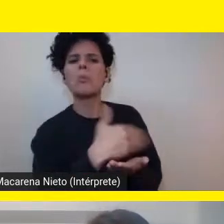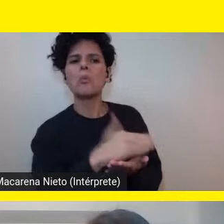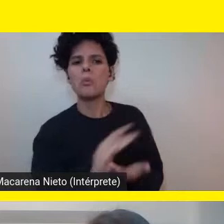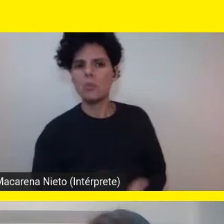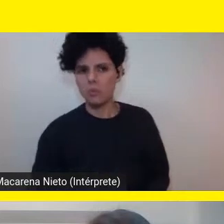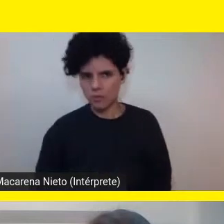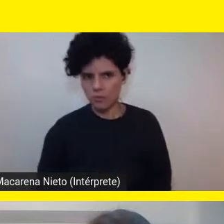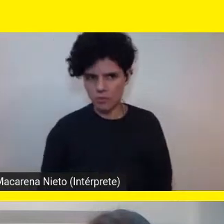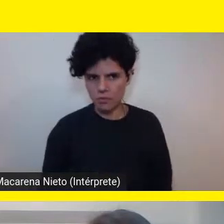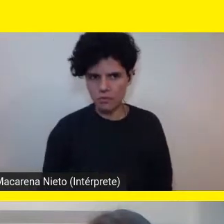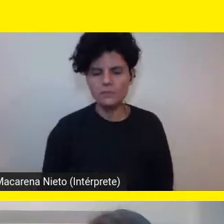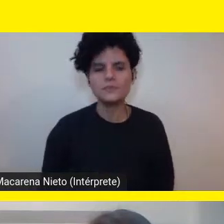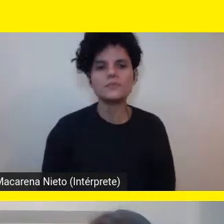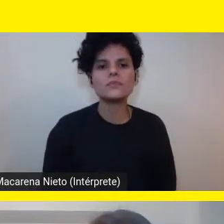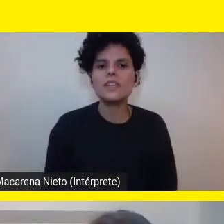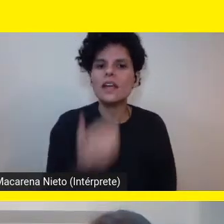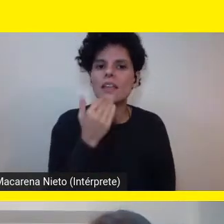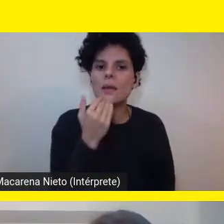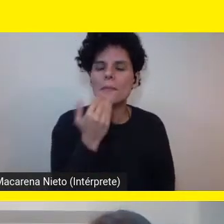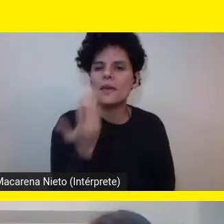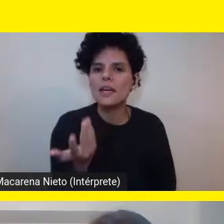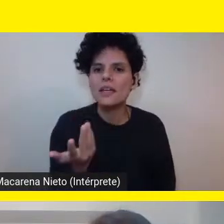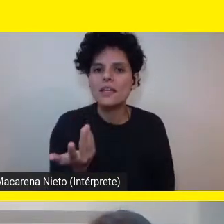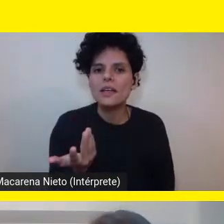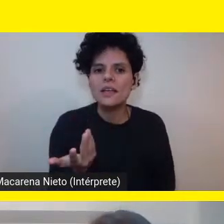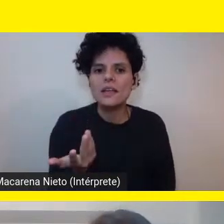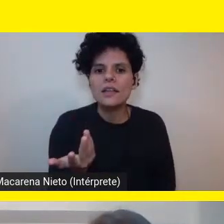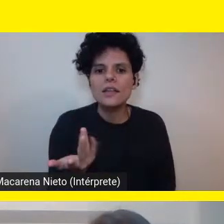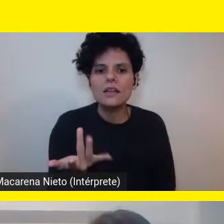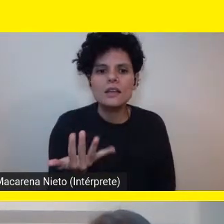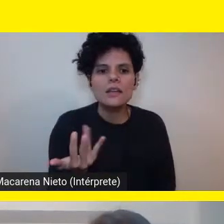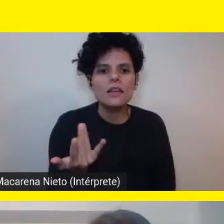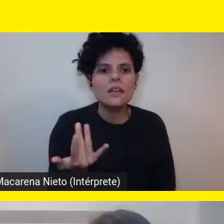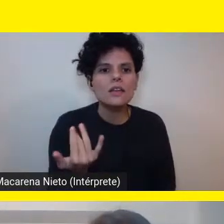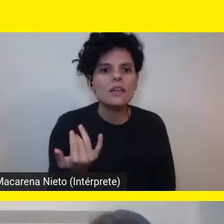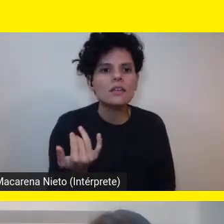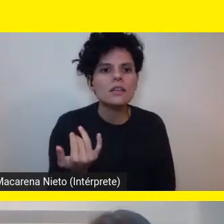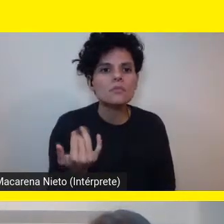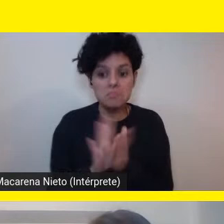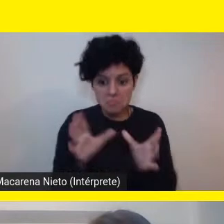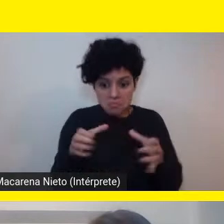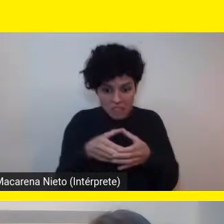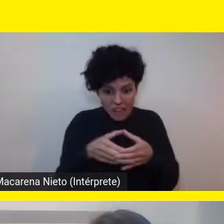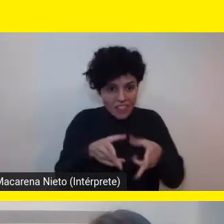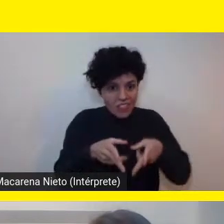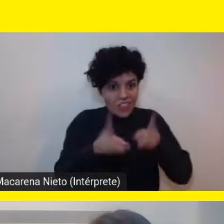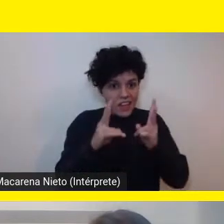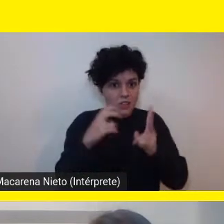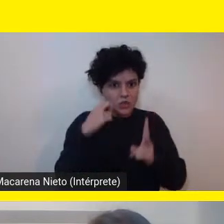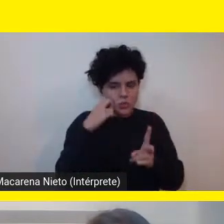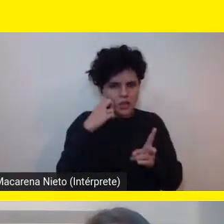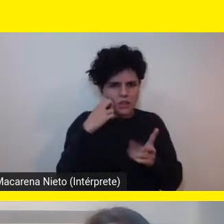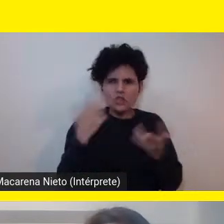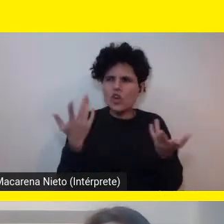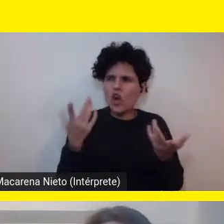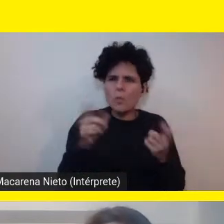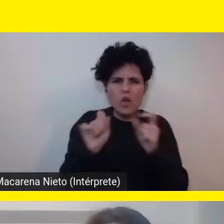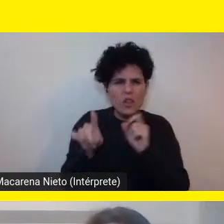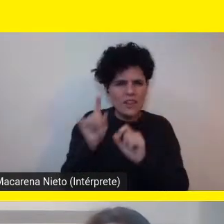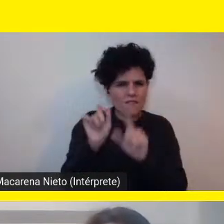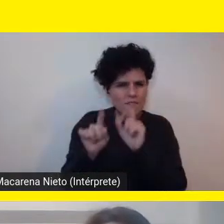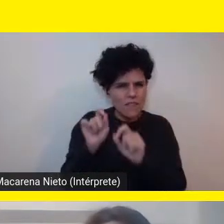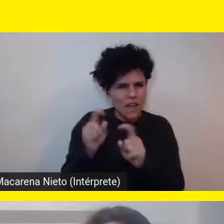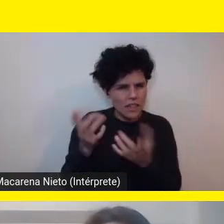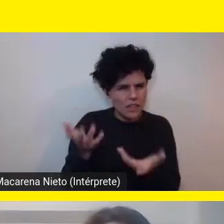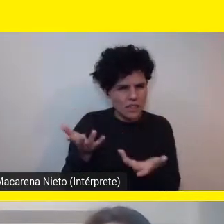problematización que hacen los propios organismos de derechos humanos en su defensa? Hay razones históricas,